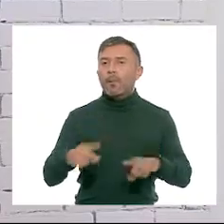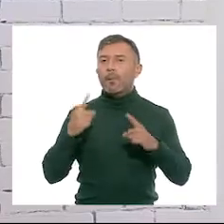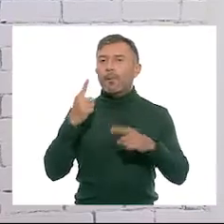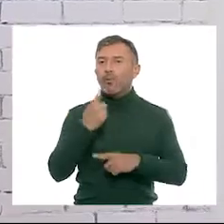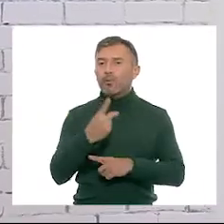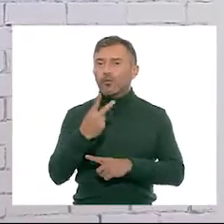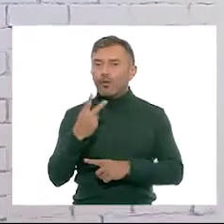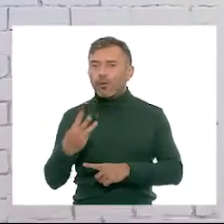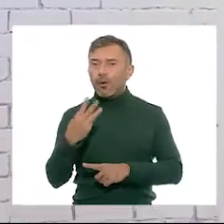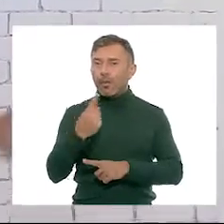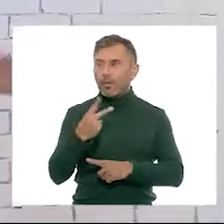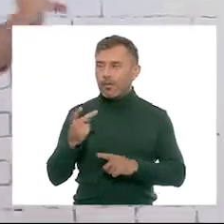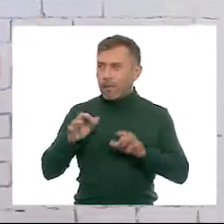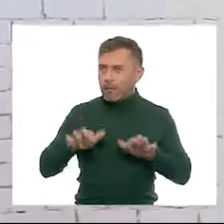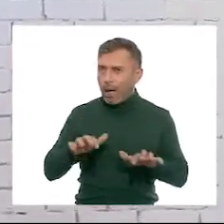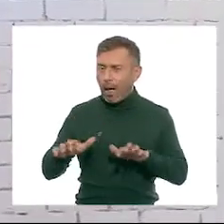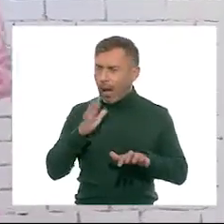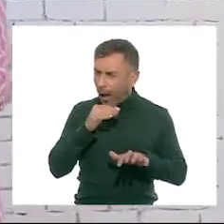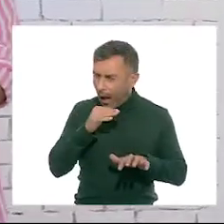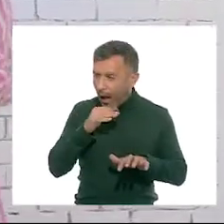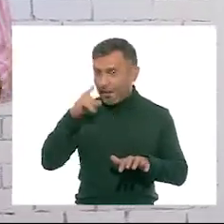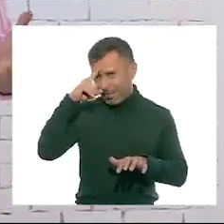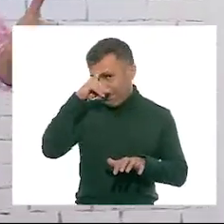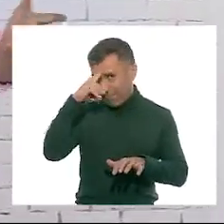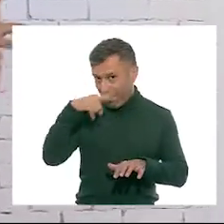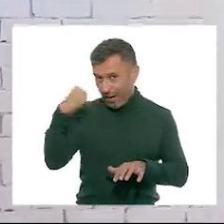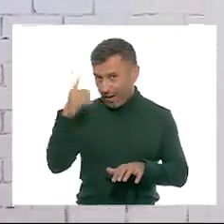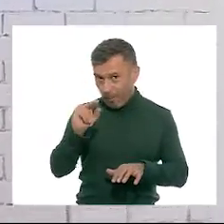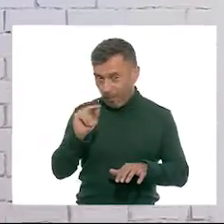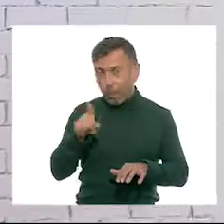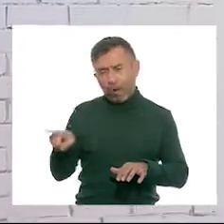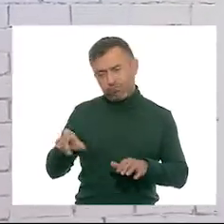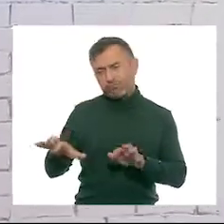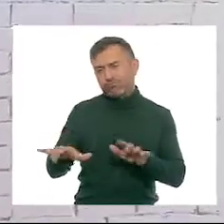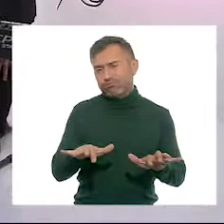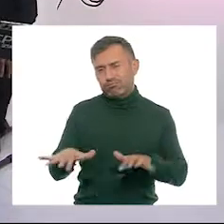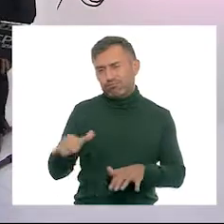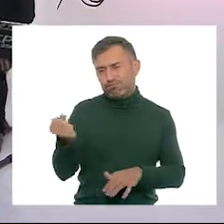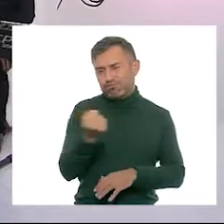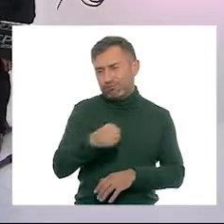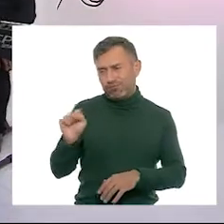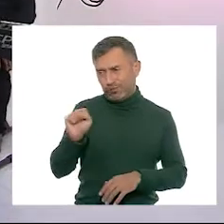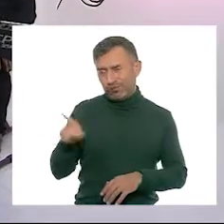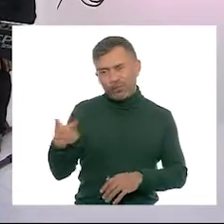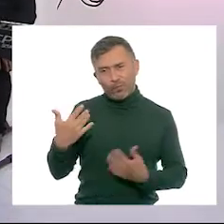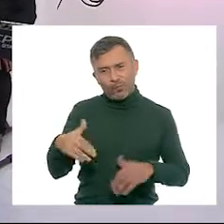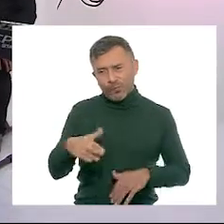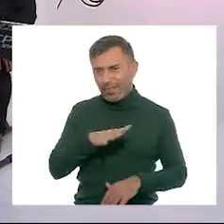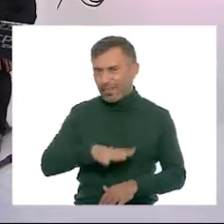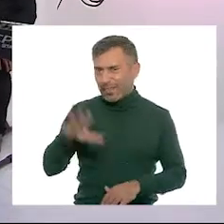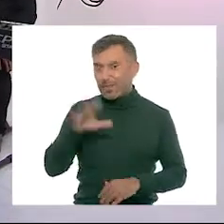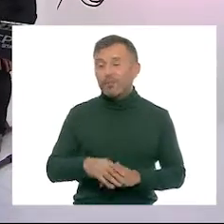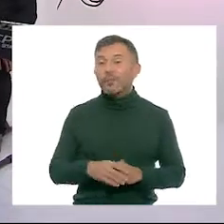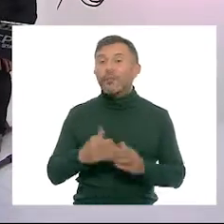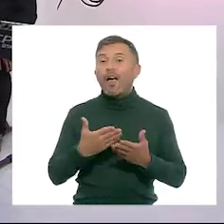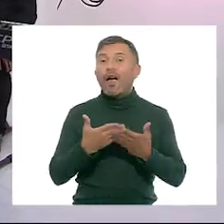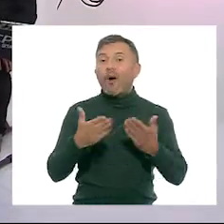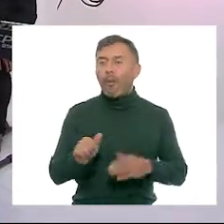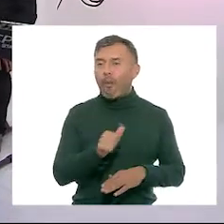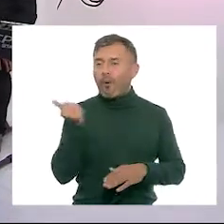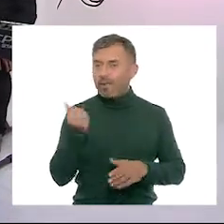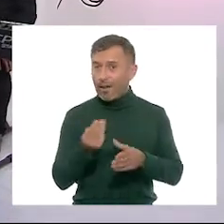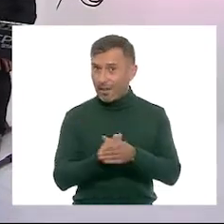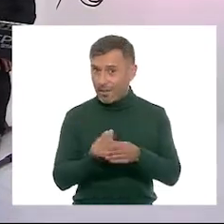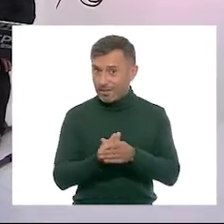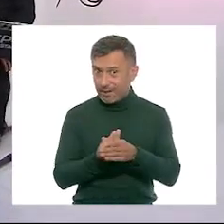1, 2, 3, 1, 2, 1, 2, 3. Bien difícil que me lo puso. Pero claro, es que como es un súper pianista, pues genial. Vamos a la siguiente clase que tenemos ahora, que es la